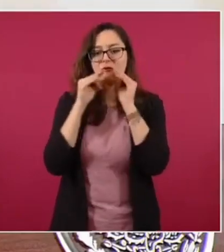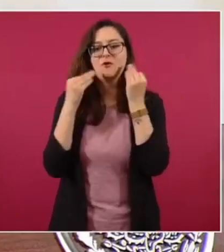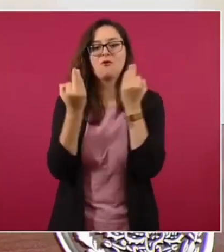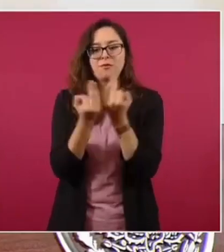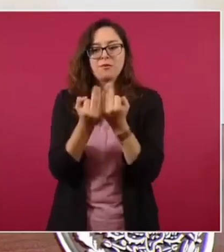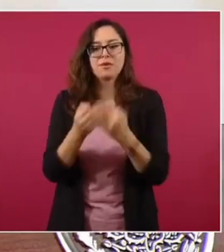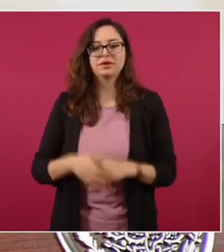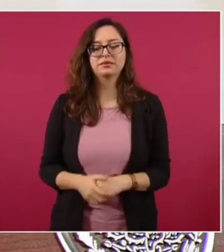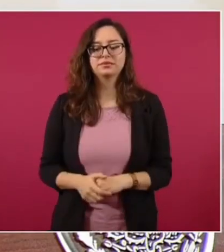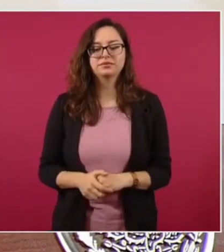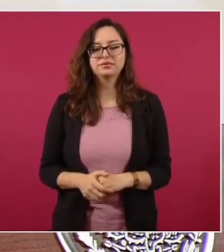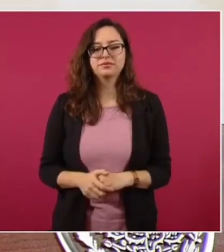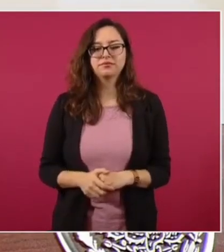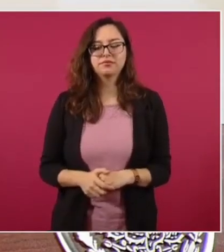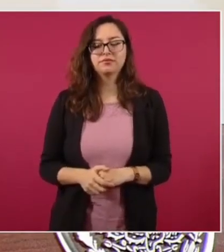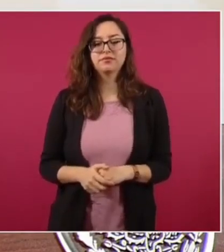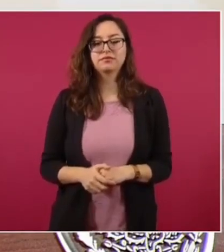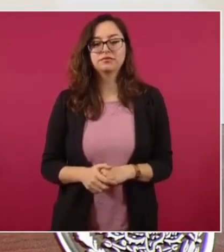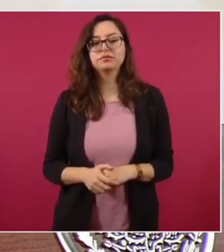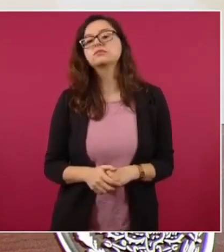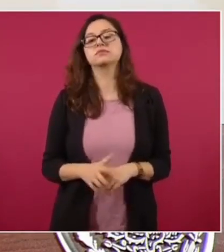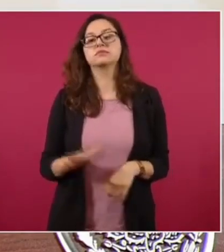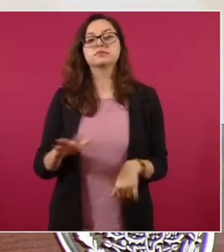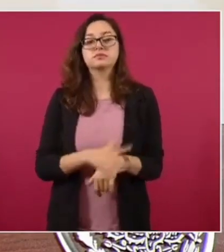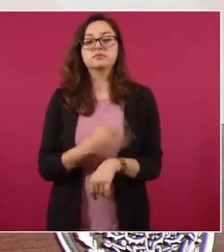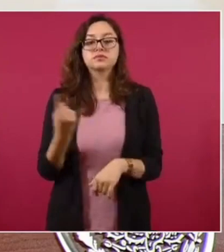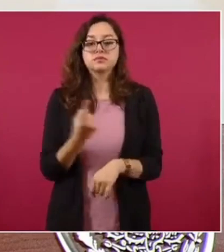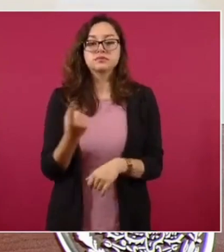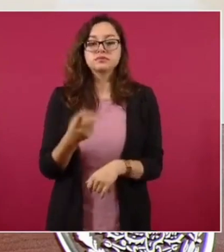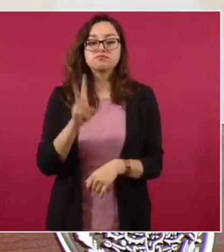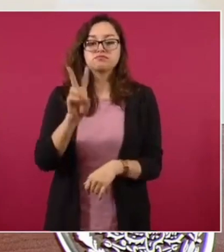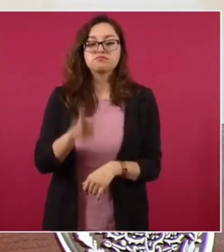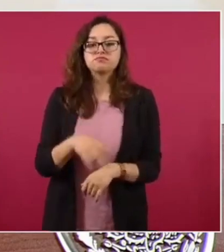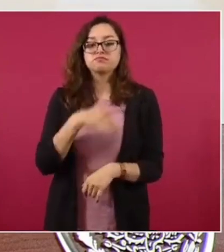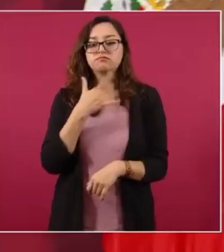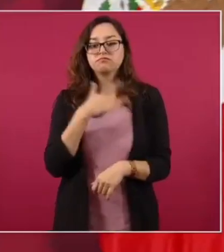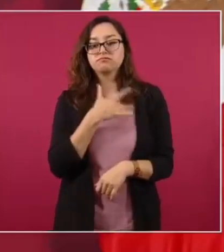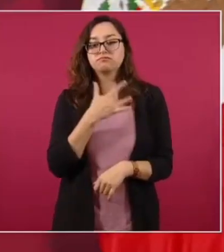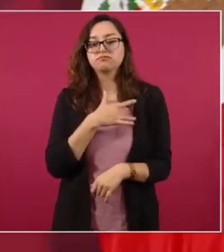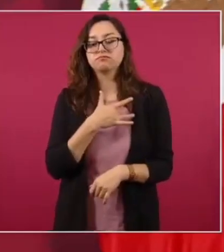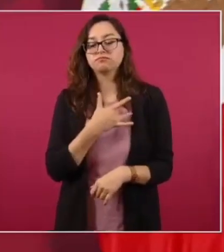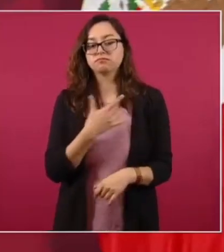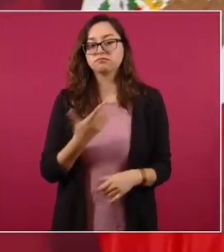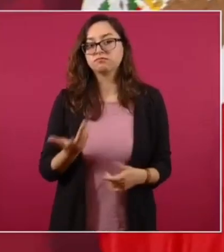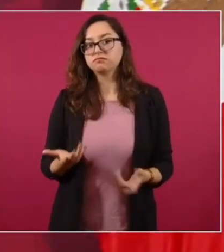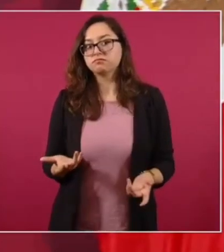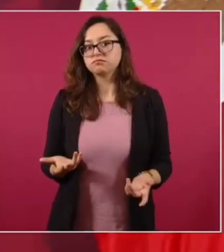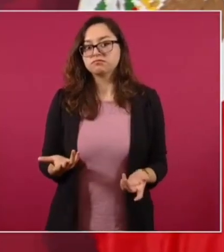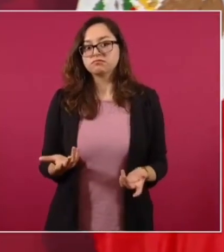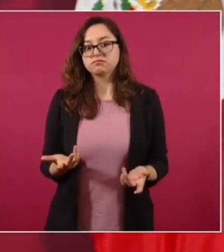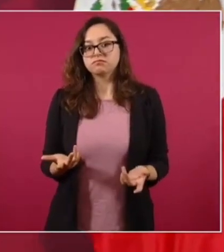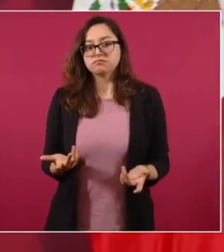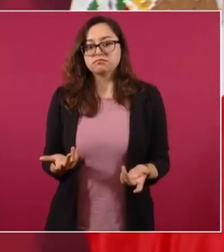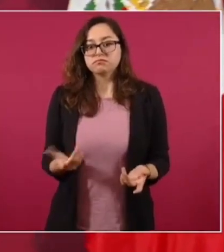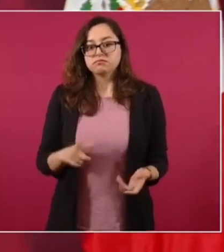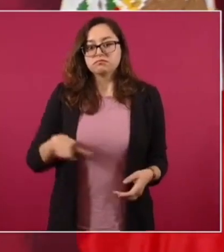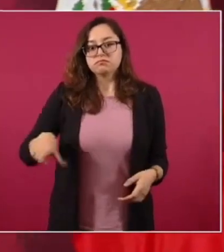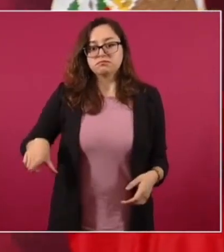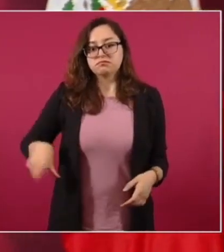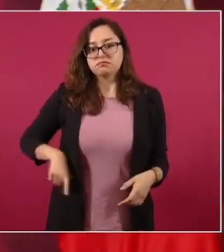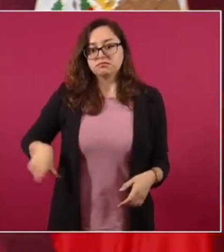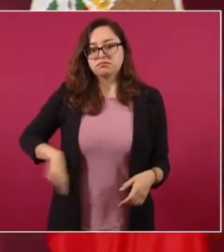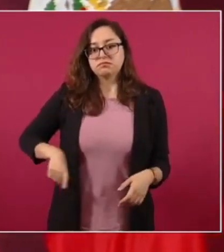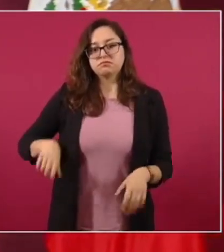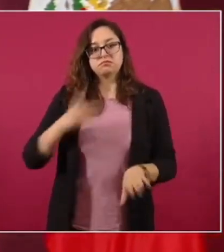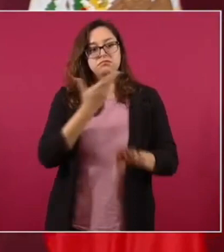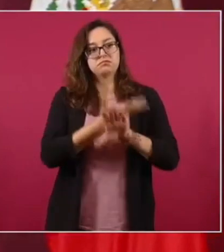porque sí hay una actitud de parte del gobierno de Estados